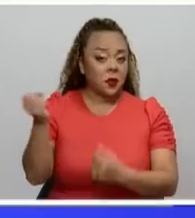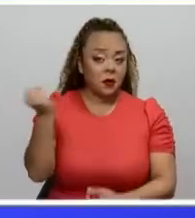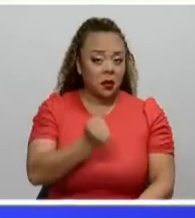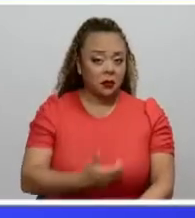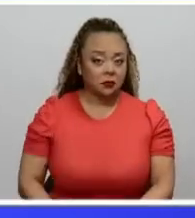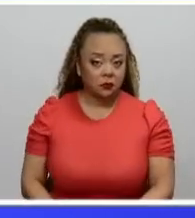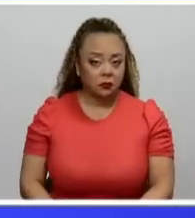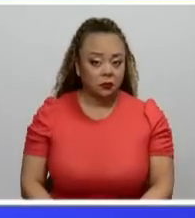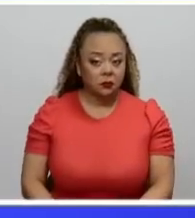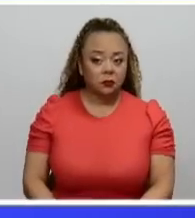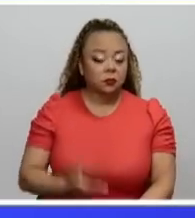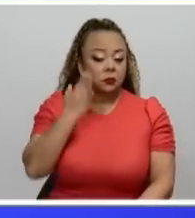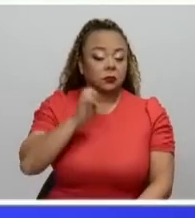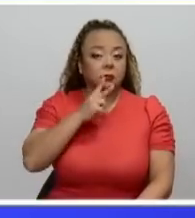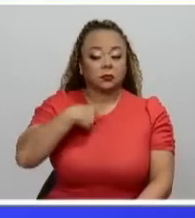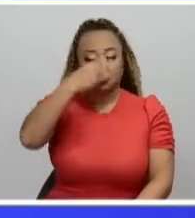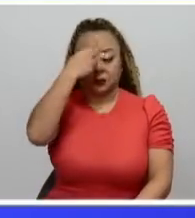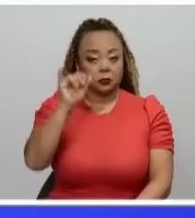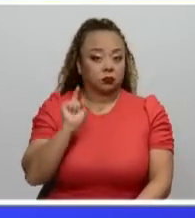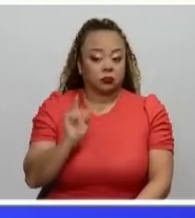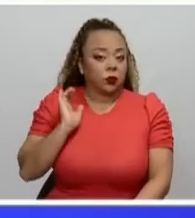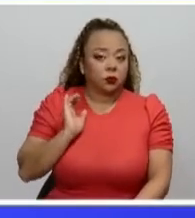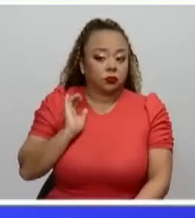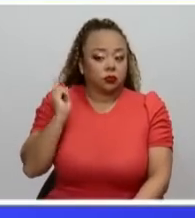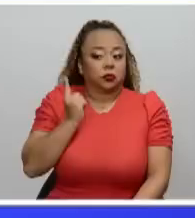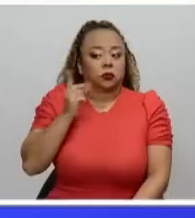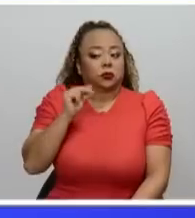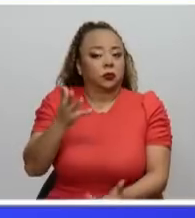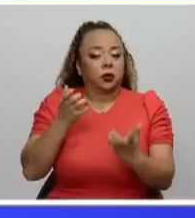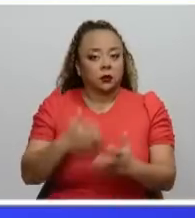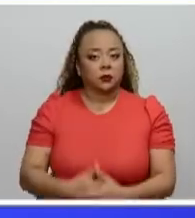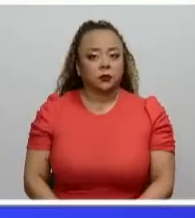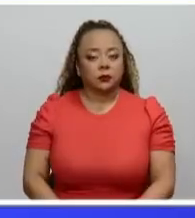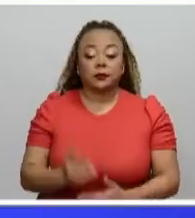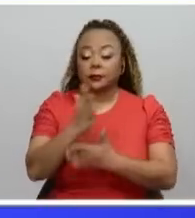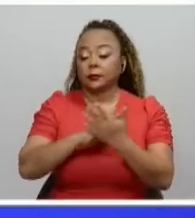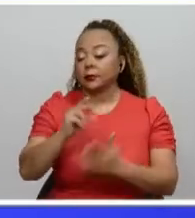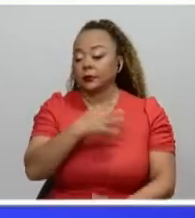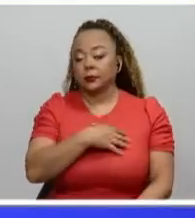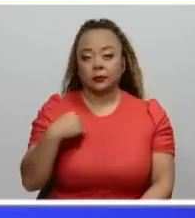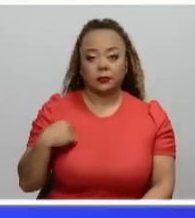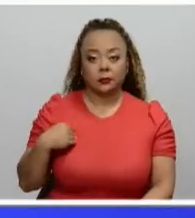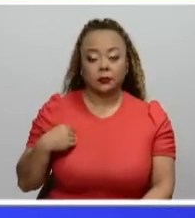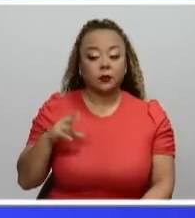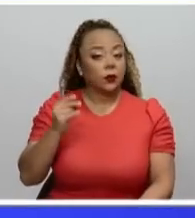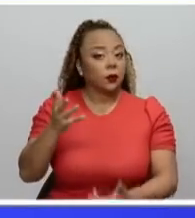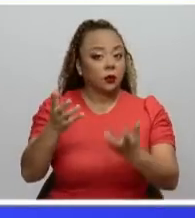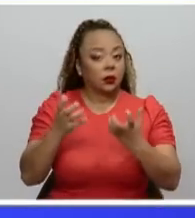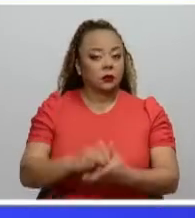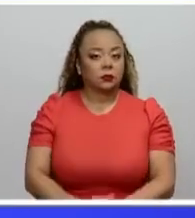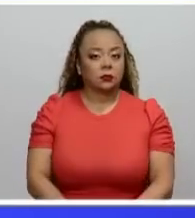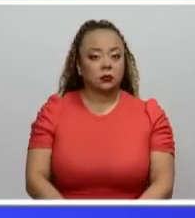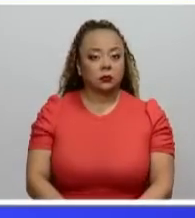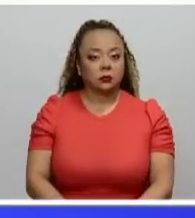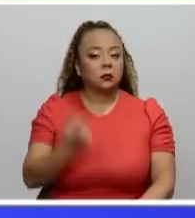pero porque de verdad Creo que es eso simple y sencillamente no lo quiere llevar algo no le gusta de Elías y no lo quiere llevar pero